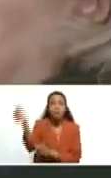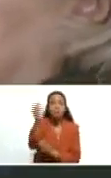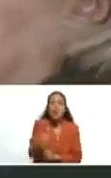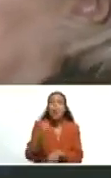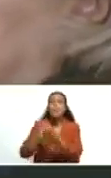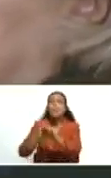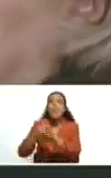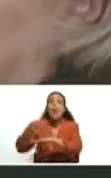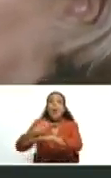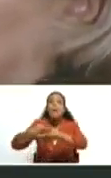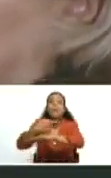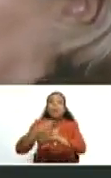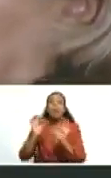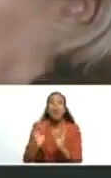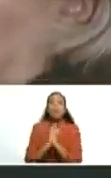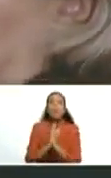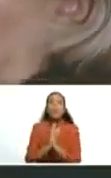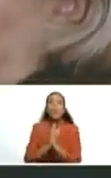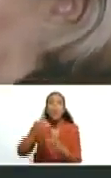a gobernador.